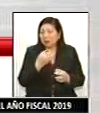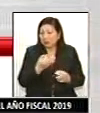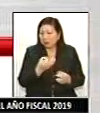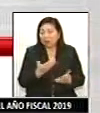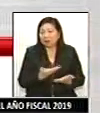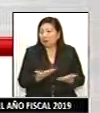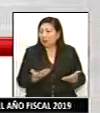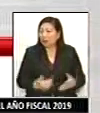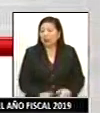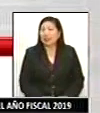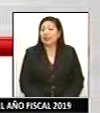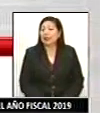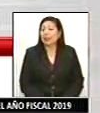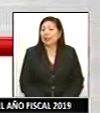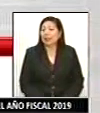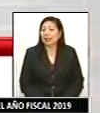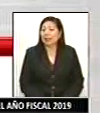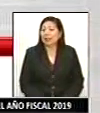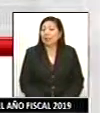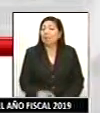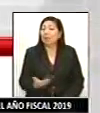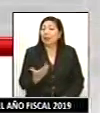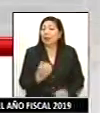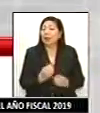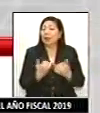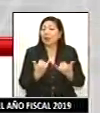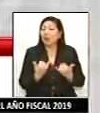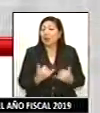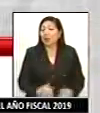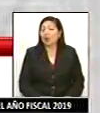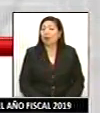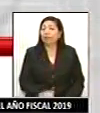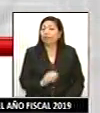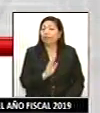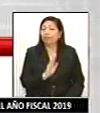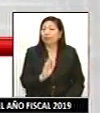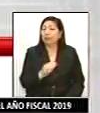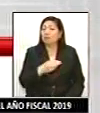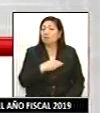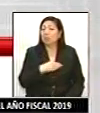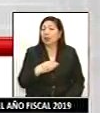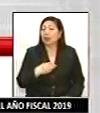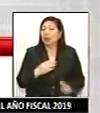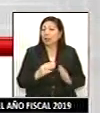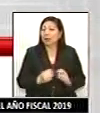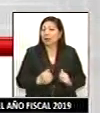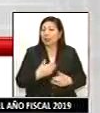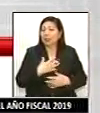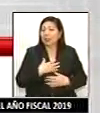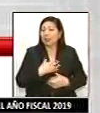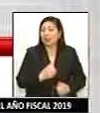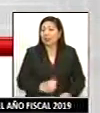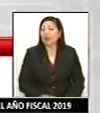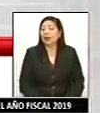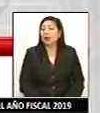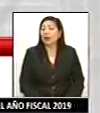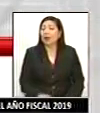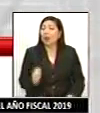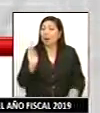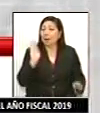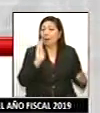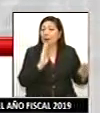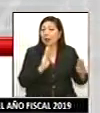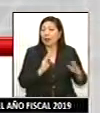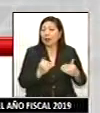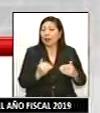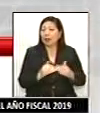humano. Presidente, pedirle el día de hoy, por intermedio suyo, a los ministros de Vivienda y de Salud, preocuparse de la